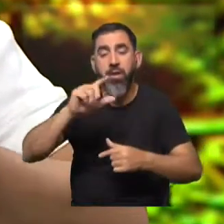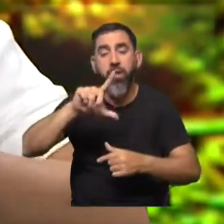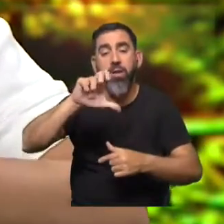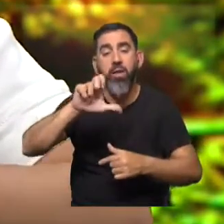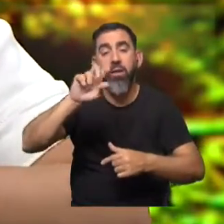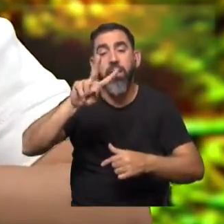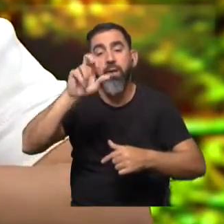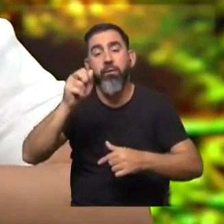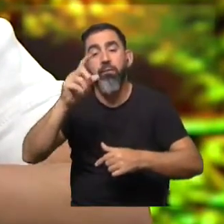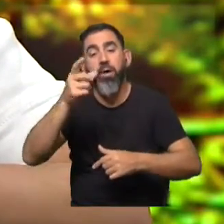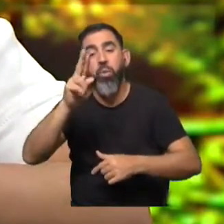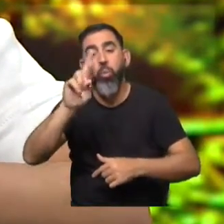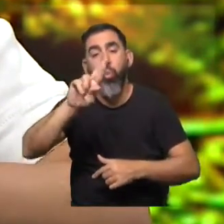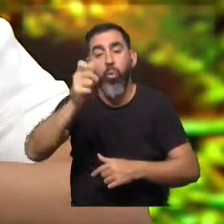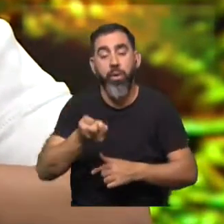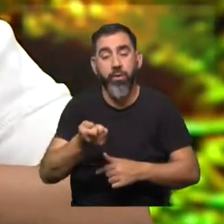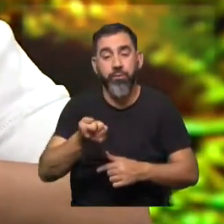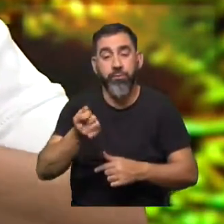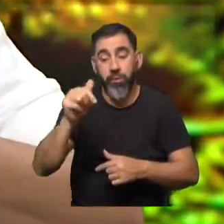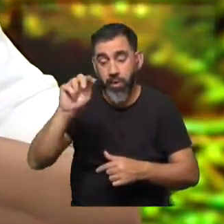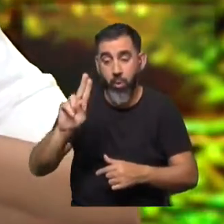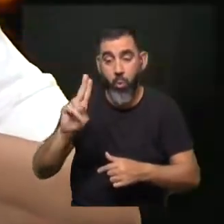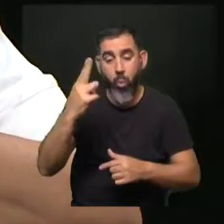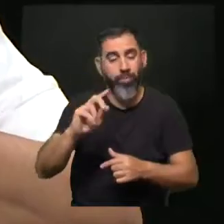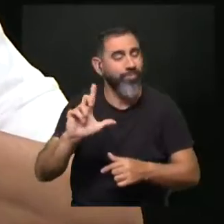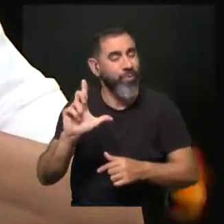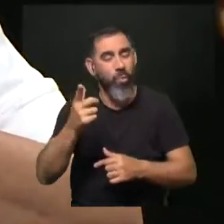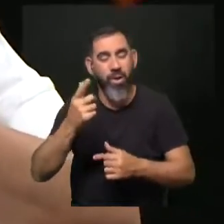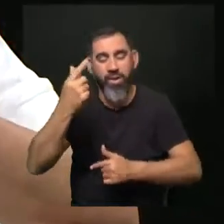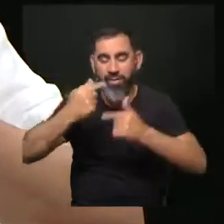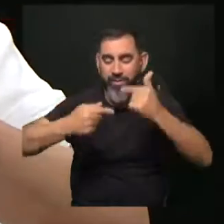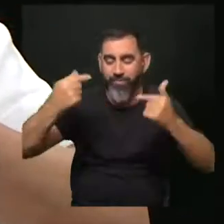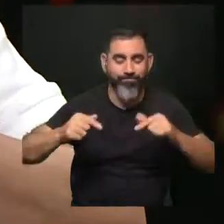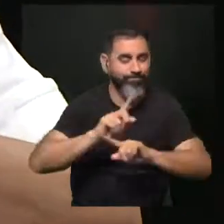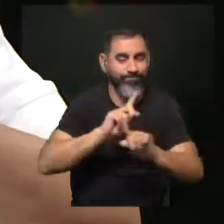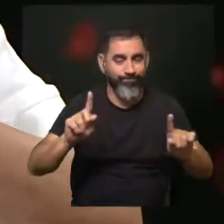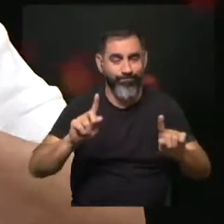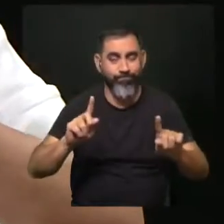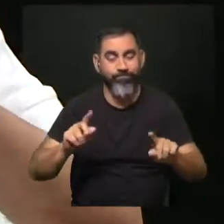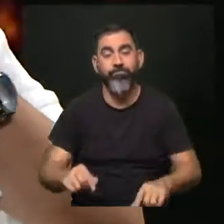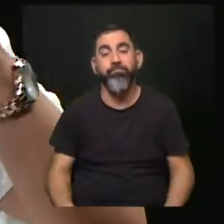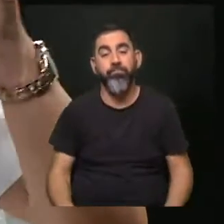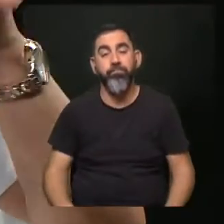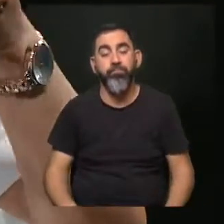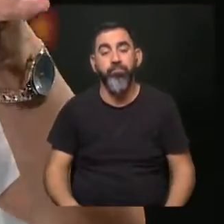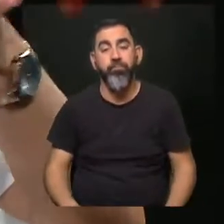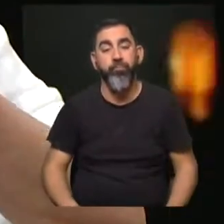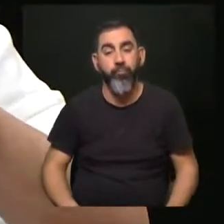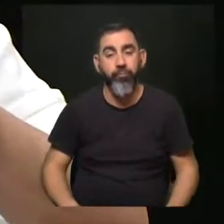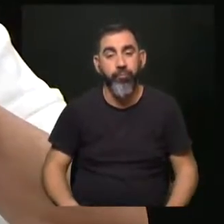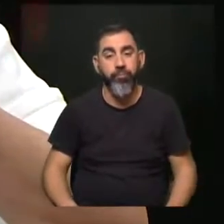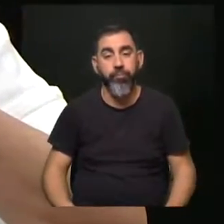distintas especies. En Uruguay no tenemos de repente esa variabilidad a nivel de ecosistema tan grande como tiene esa